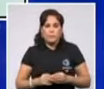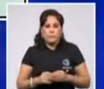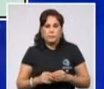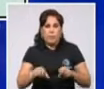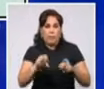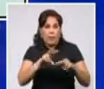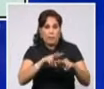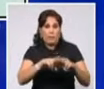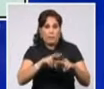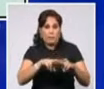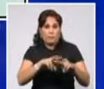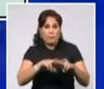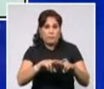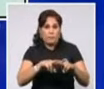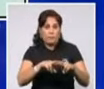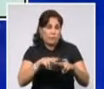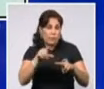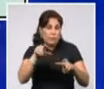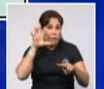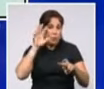Habana, que como se ve,